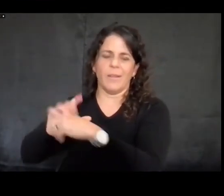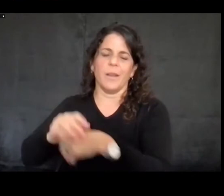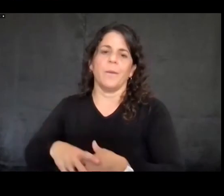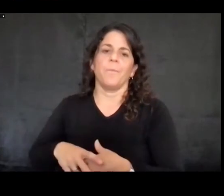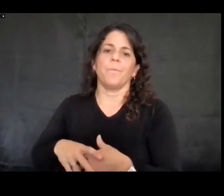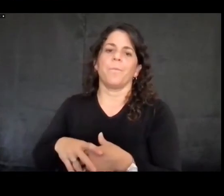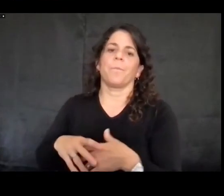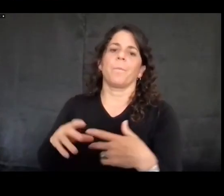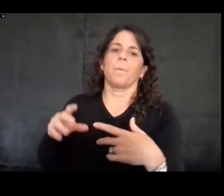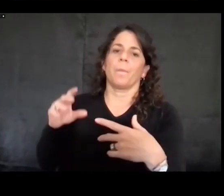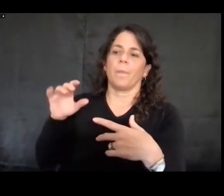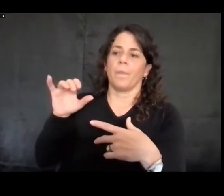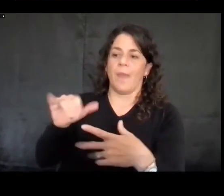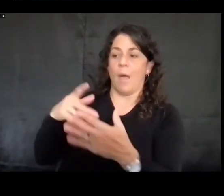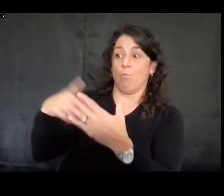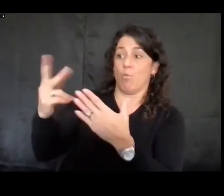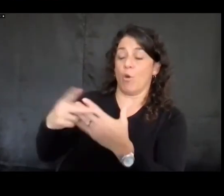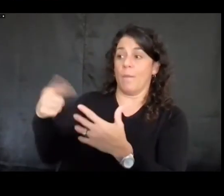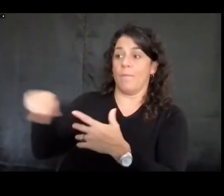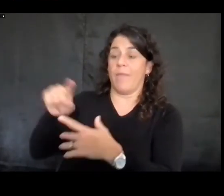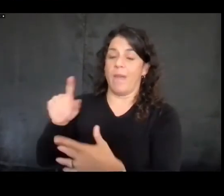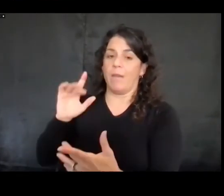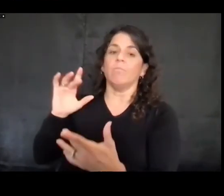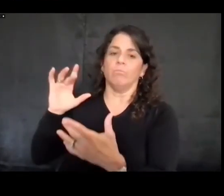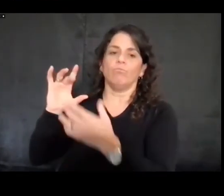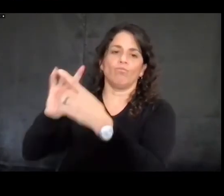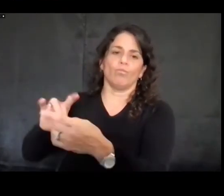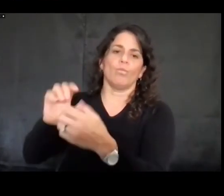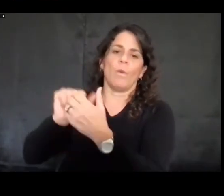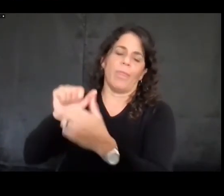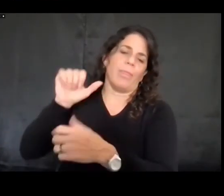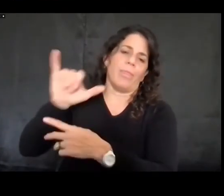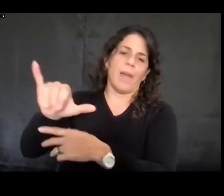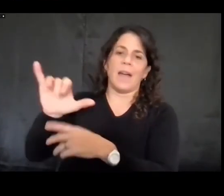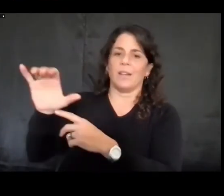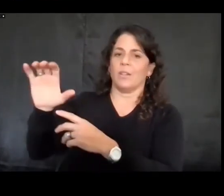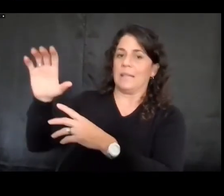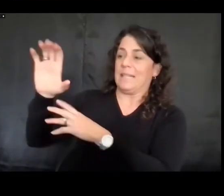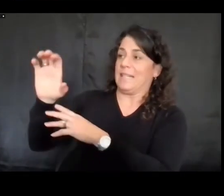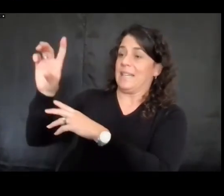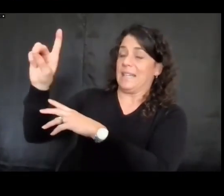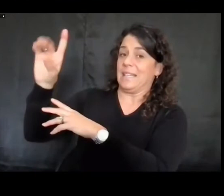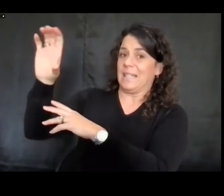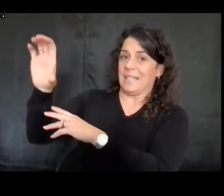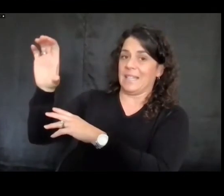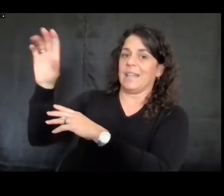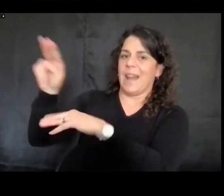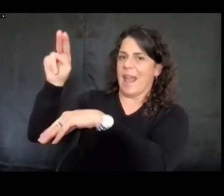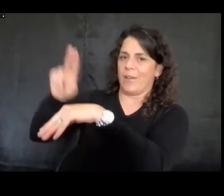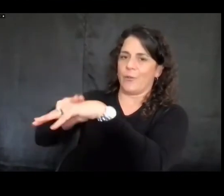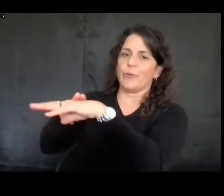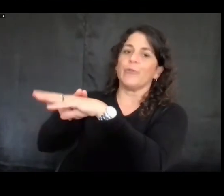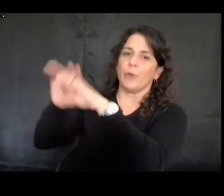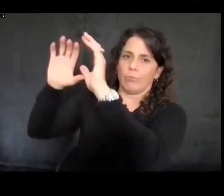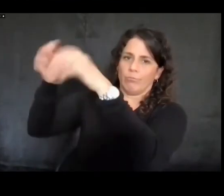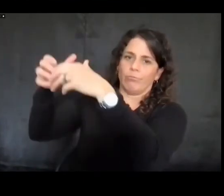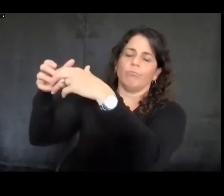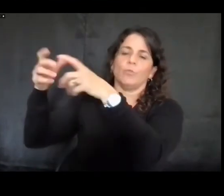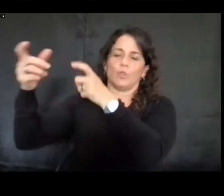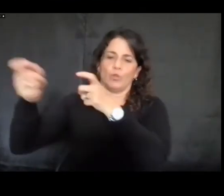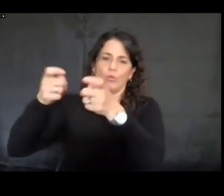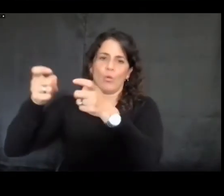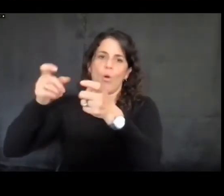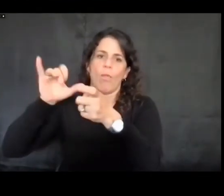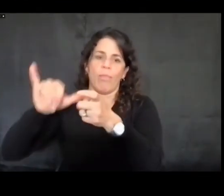de programa que es esta en su lugar para hacer que se hace por ac/dc nacionalmente y